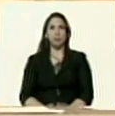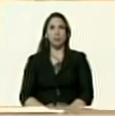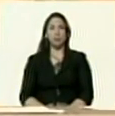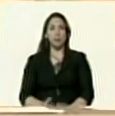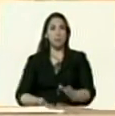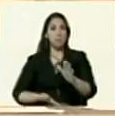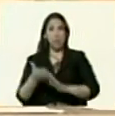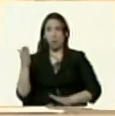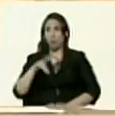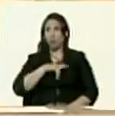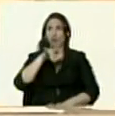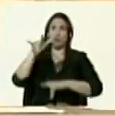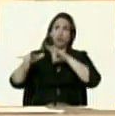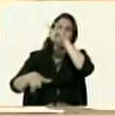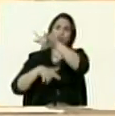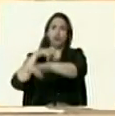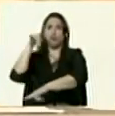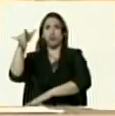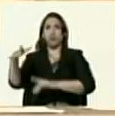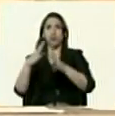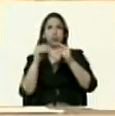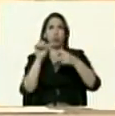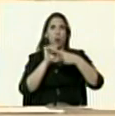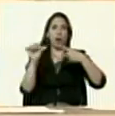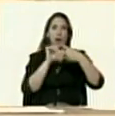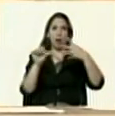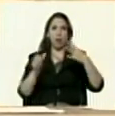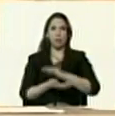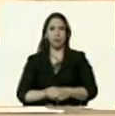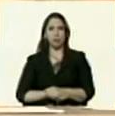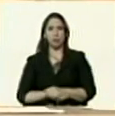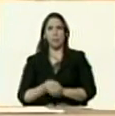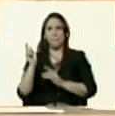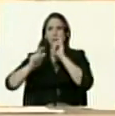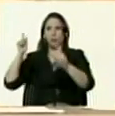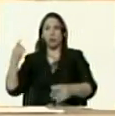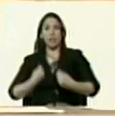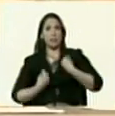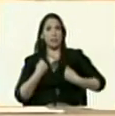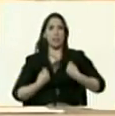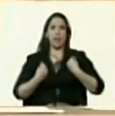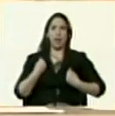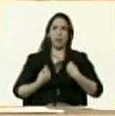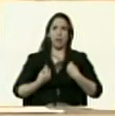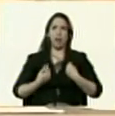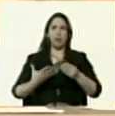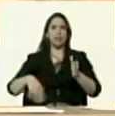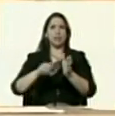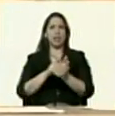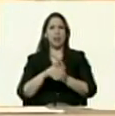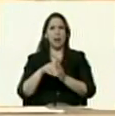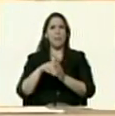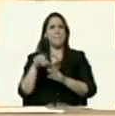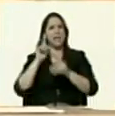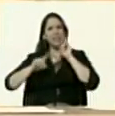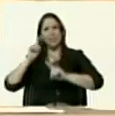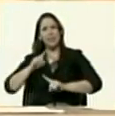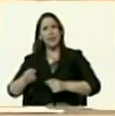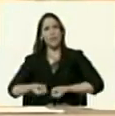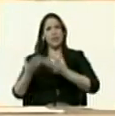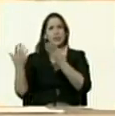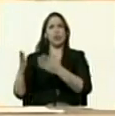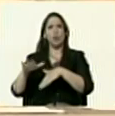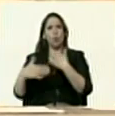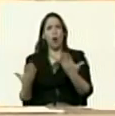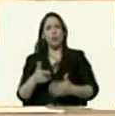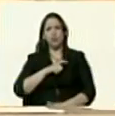Mandamos aviones toda la semana de gente desesperada por regresarse, porque fue mentira lo que le ofrecieron cuando se fueron en